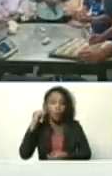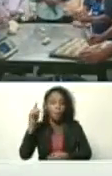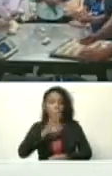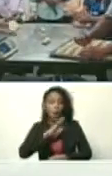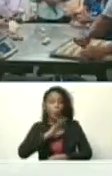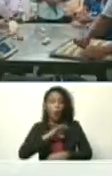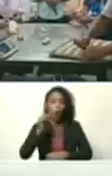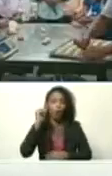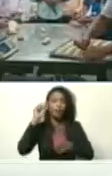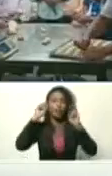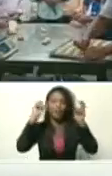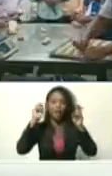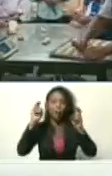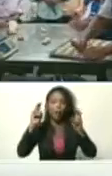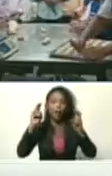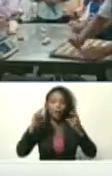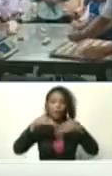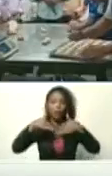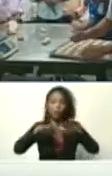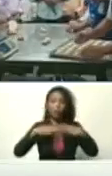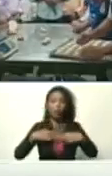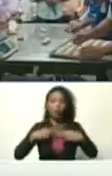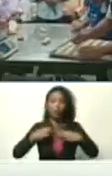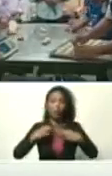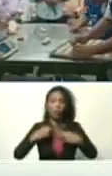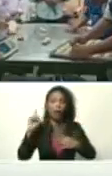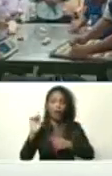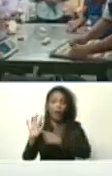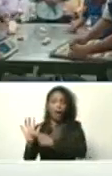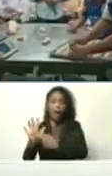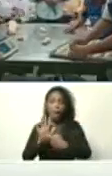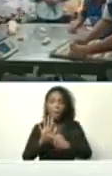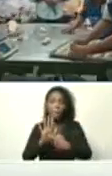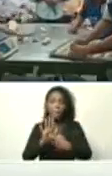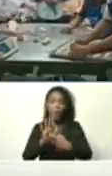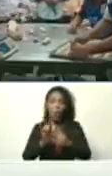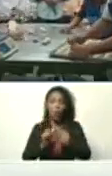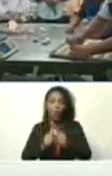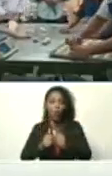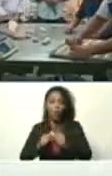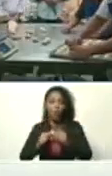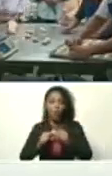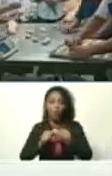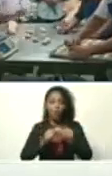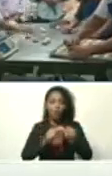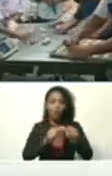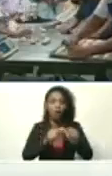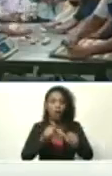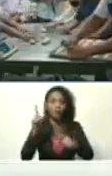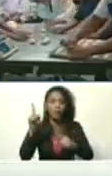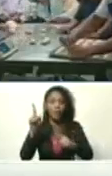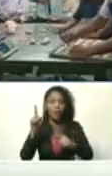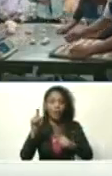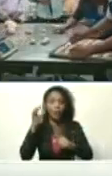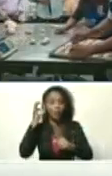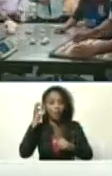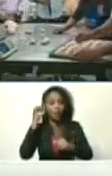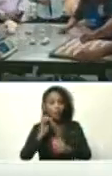marca de ropa y ha sido un ejemplo a seguir de los emprendedores, ya que Nereida